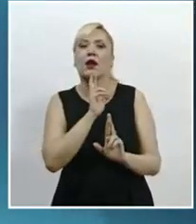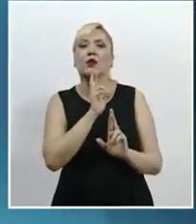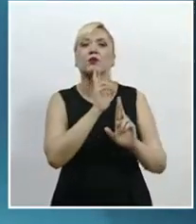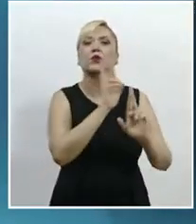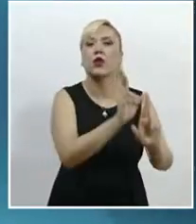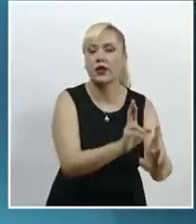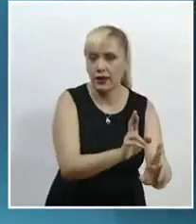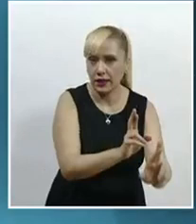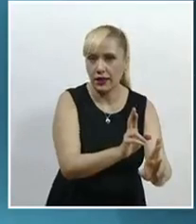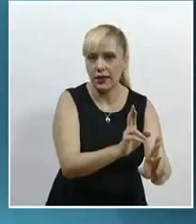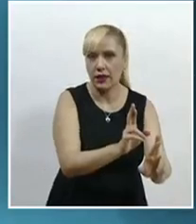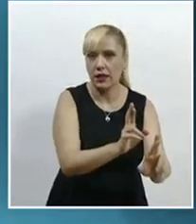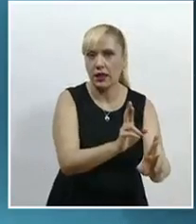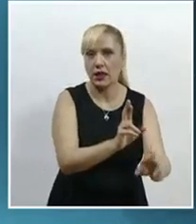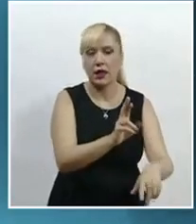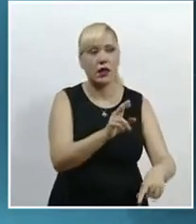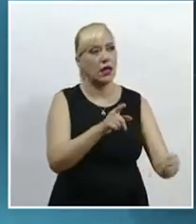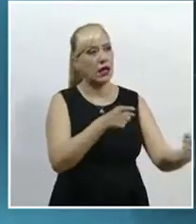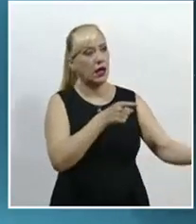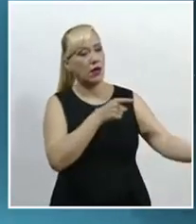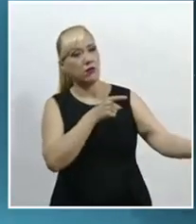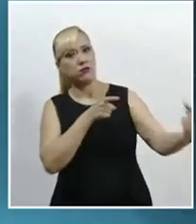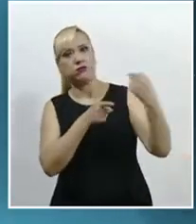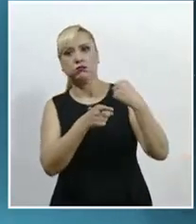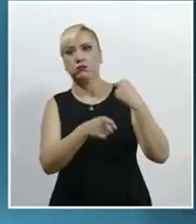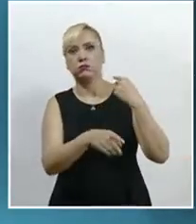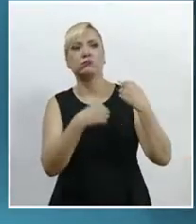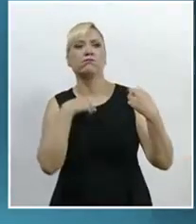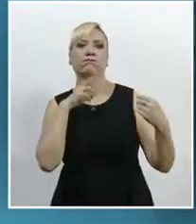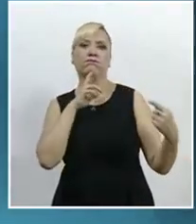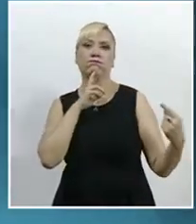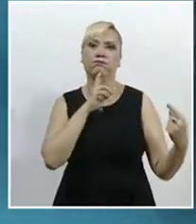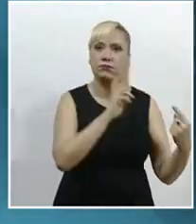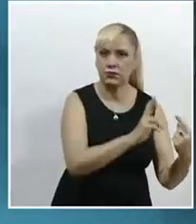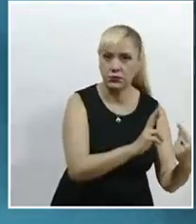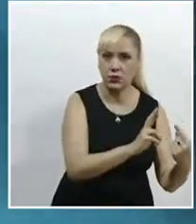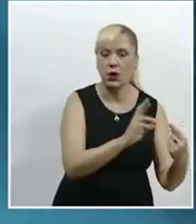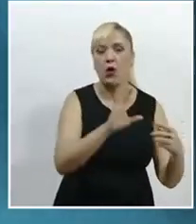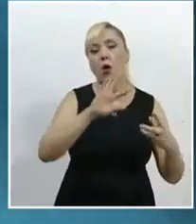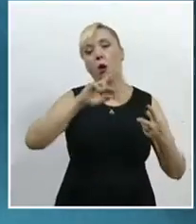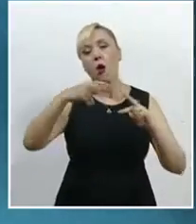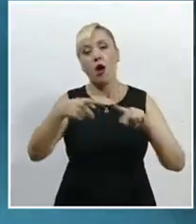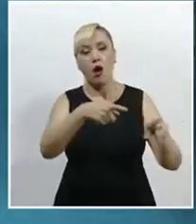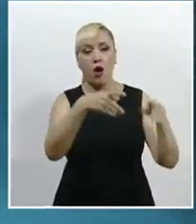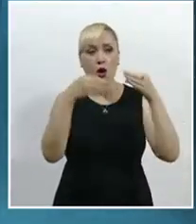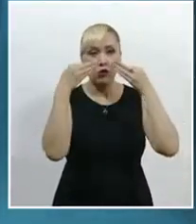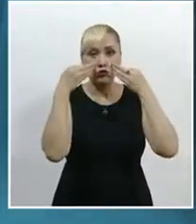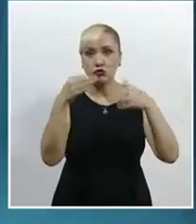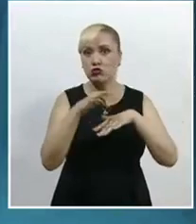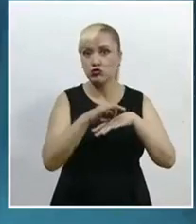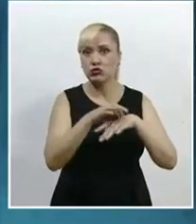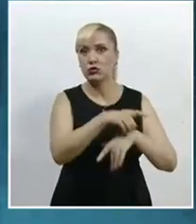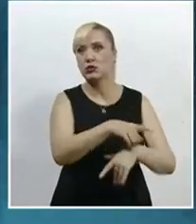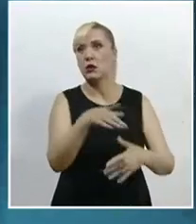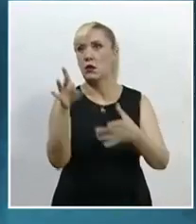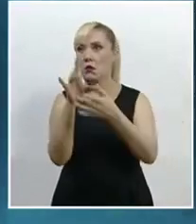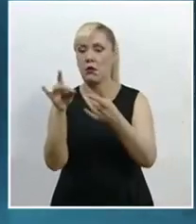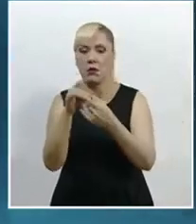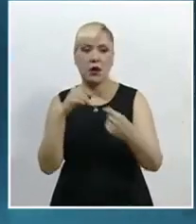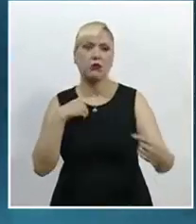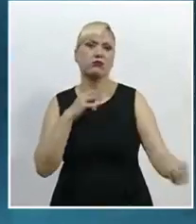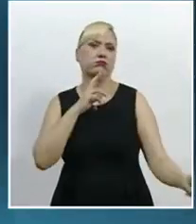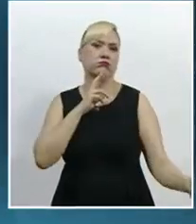contestar a lo que mi contraparte está diciendo o a lo que el testigo está diciendo,